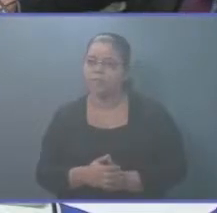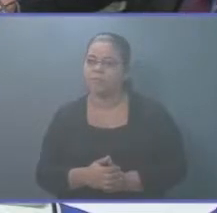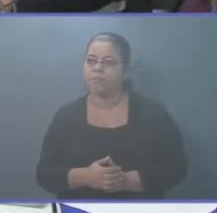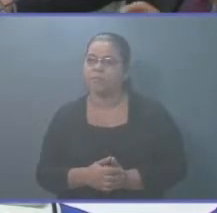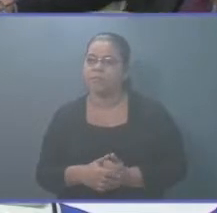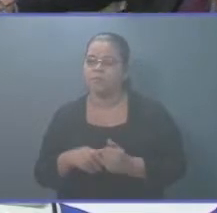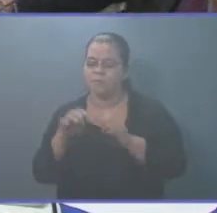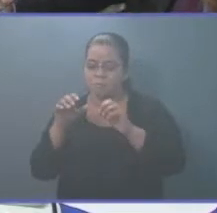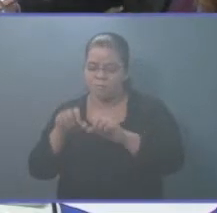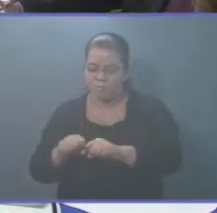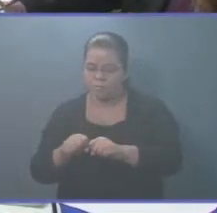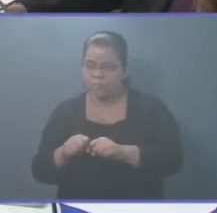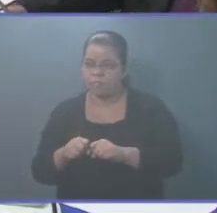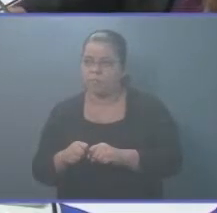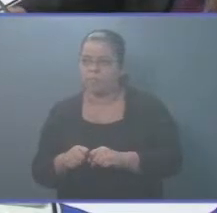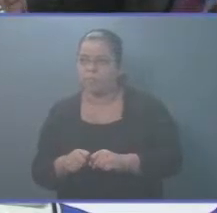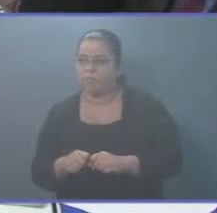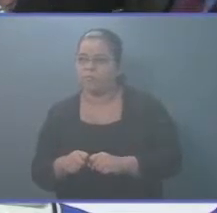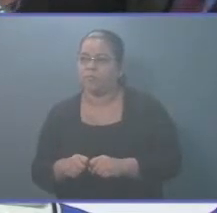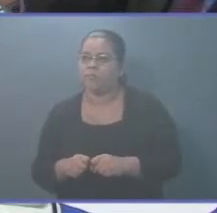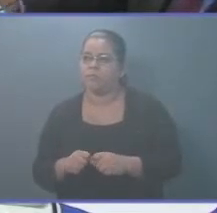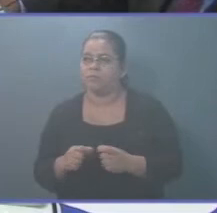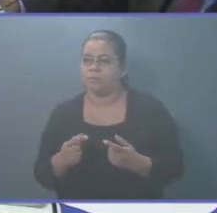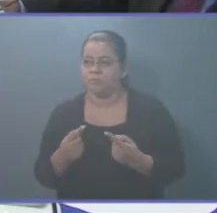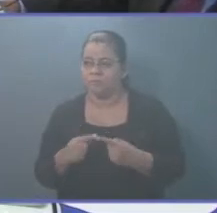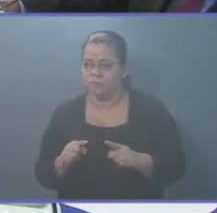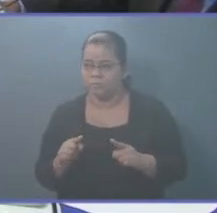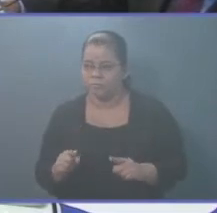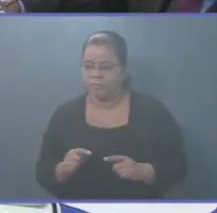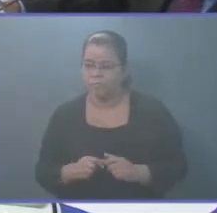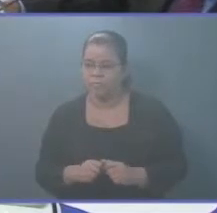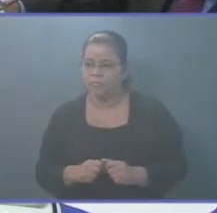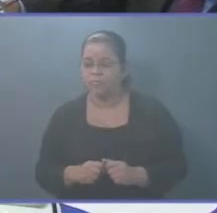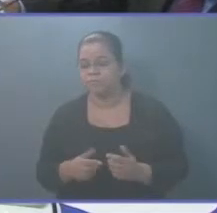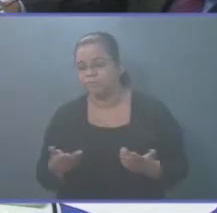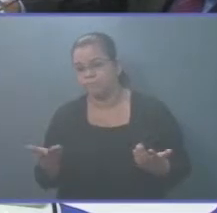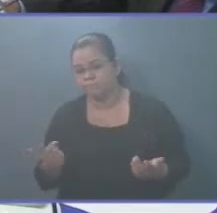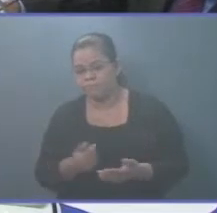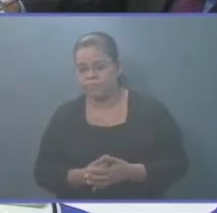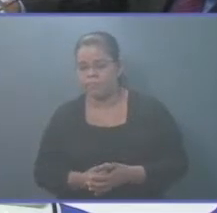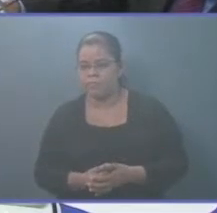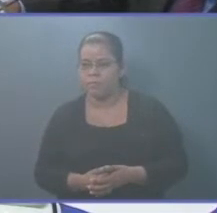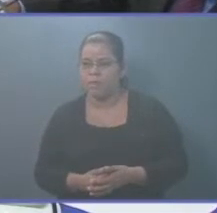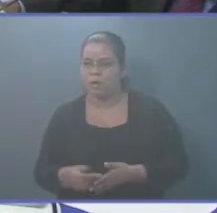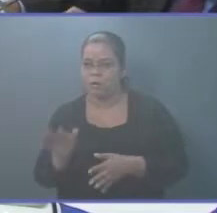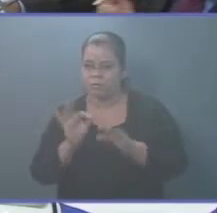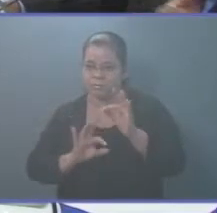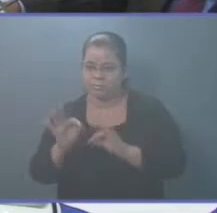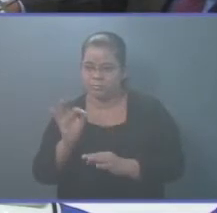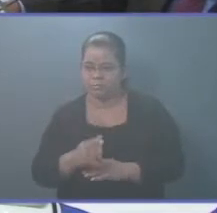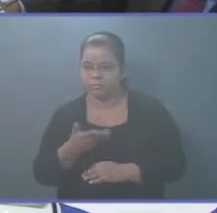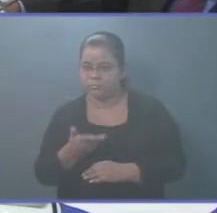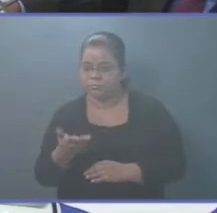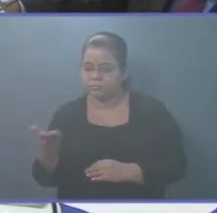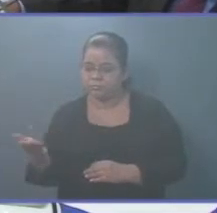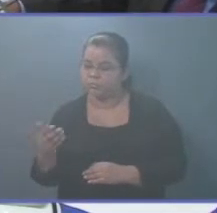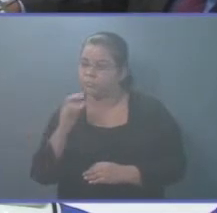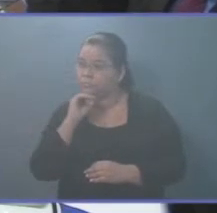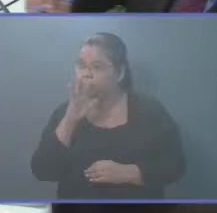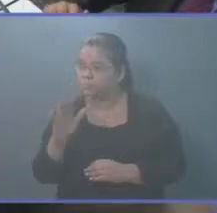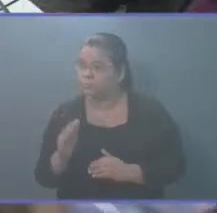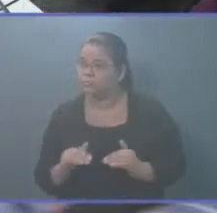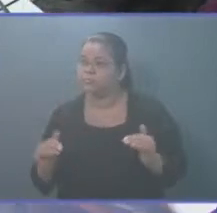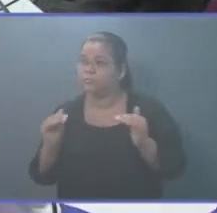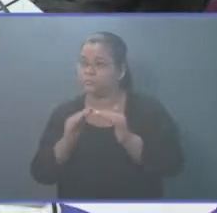incautar, ¿verdad?, proceder a la incautación. Y bueno, y ahí se entenderá también que